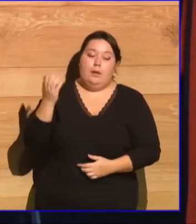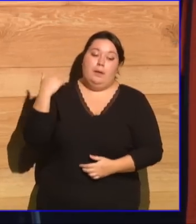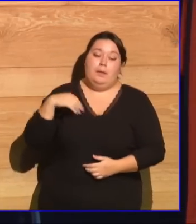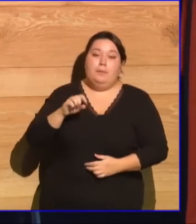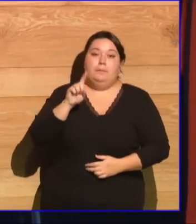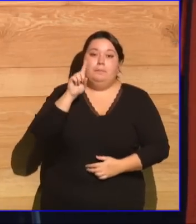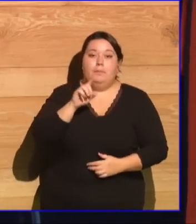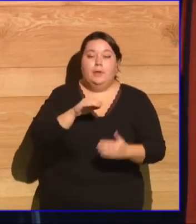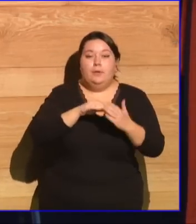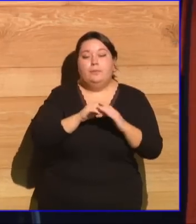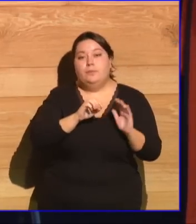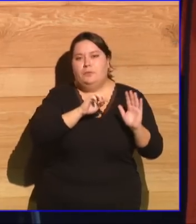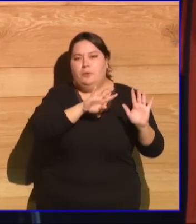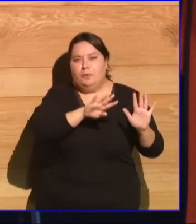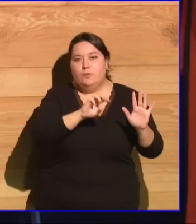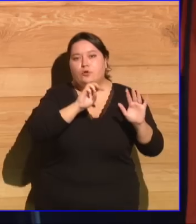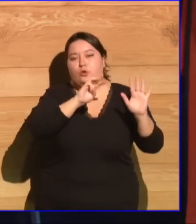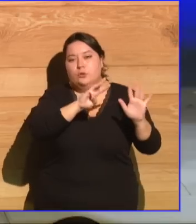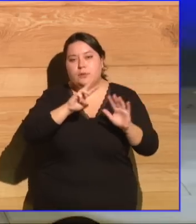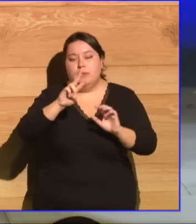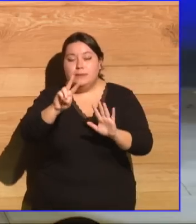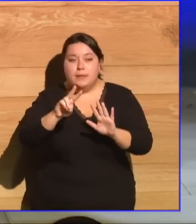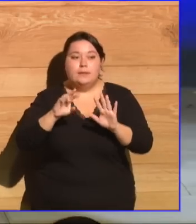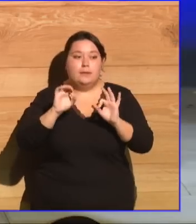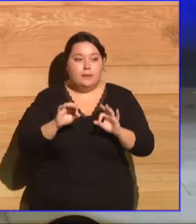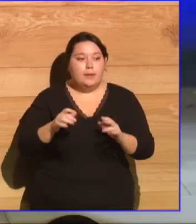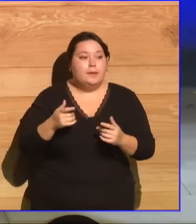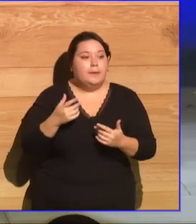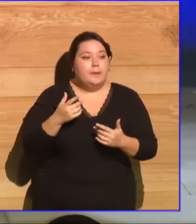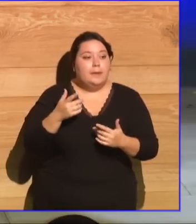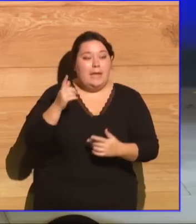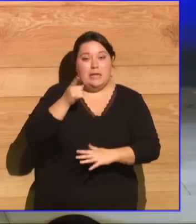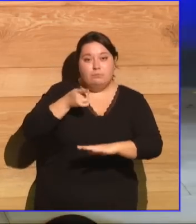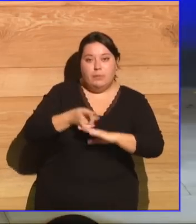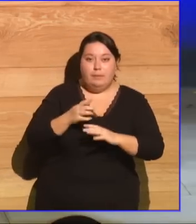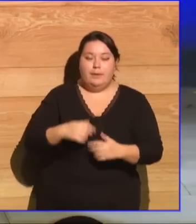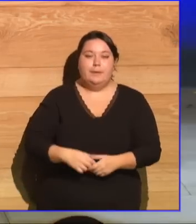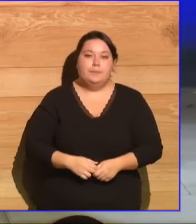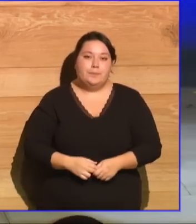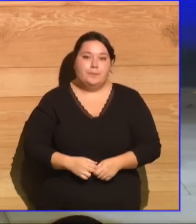1987, Steven Spielberg, el amasijo de hierros del cine,